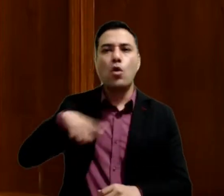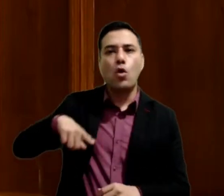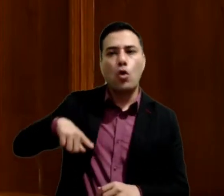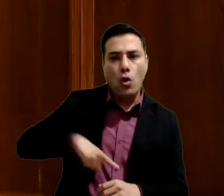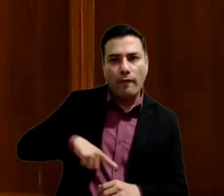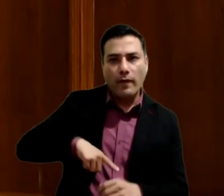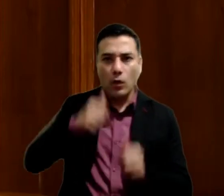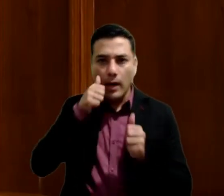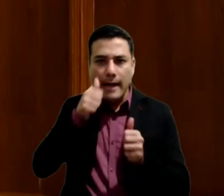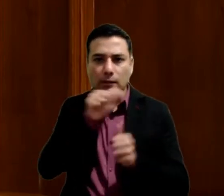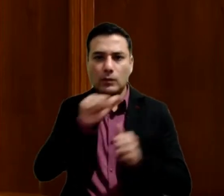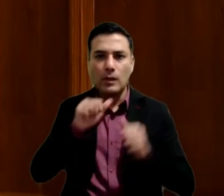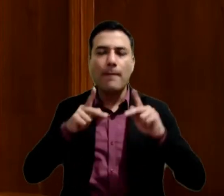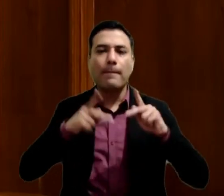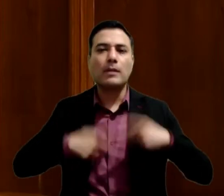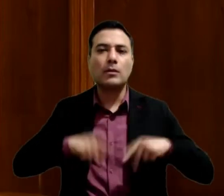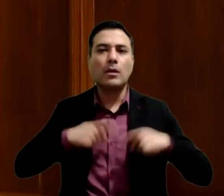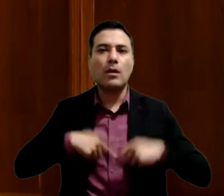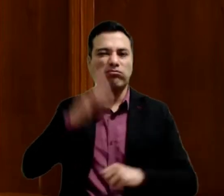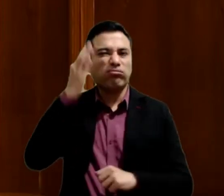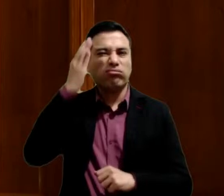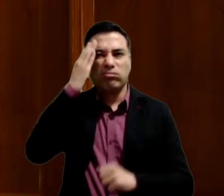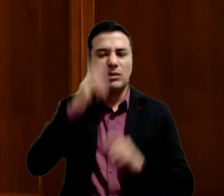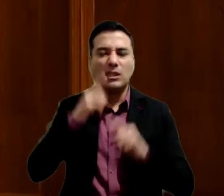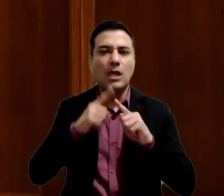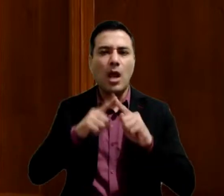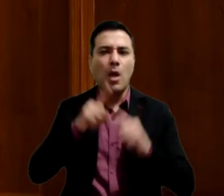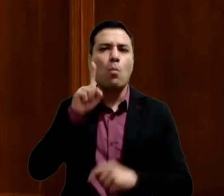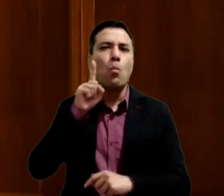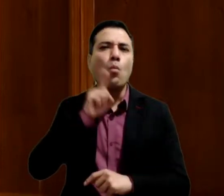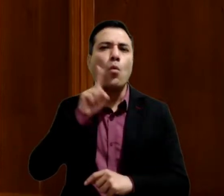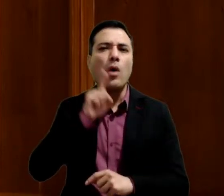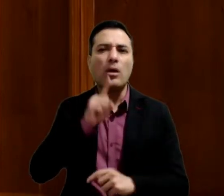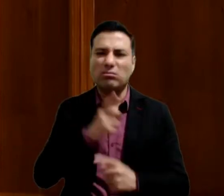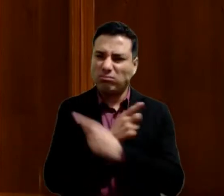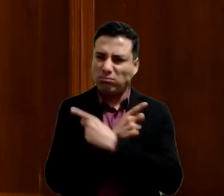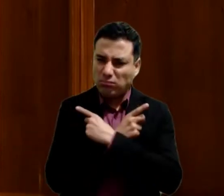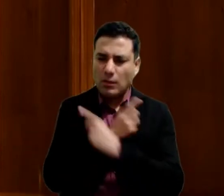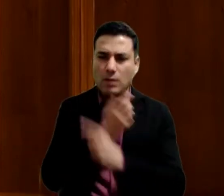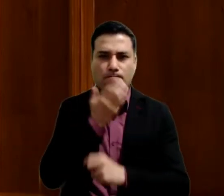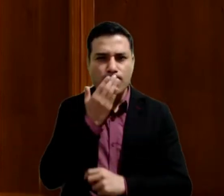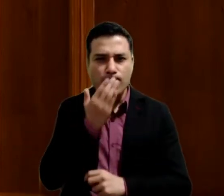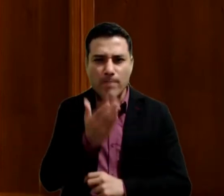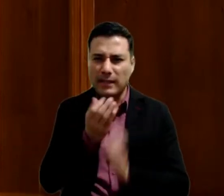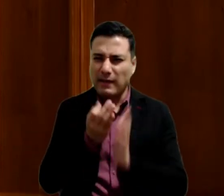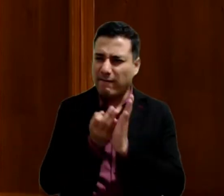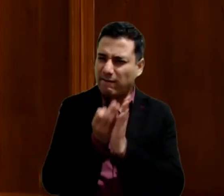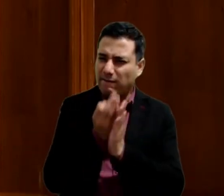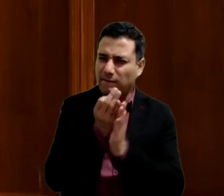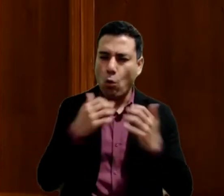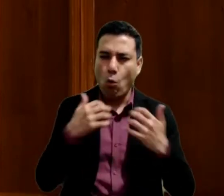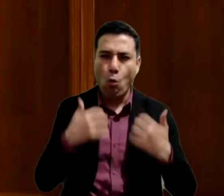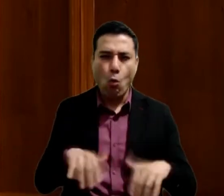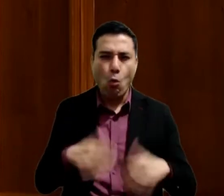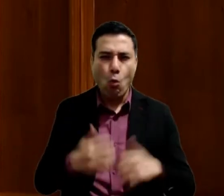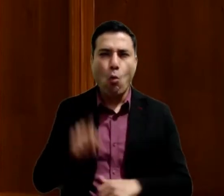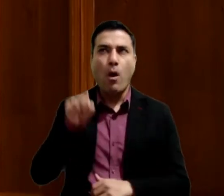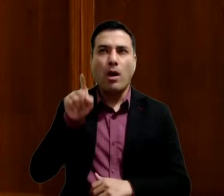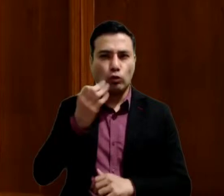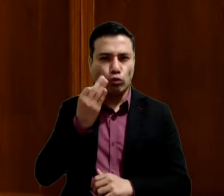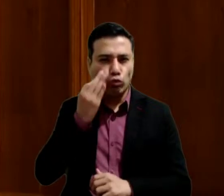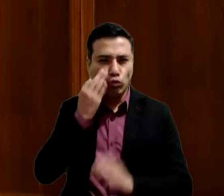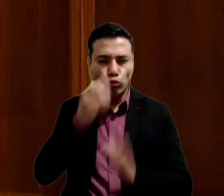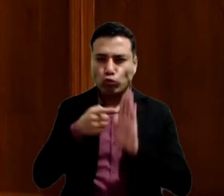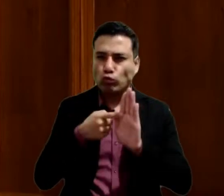pueblo, encabezado con una mujer íntegra, de principios, que ha demostrado con hechos que el